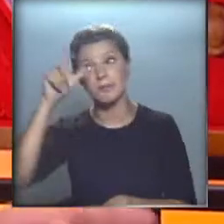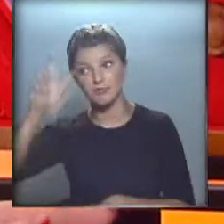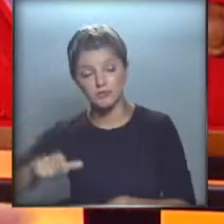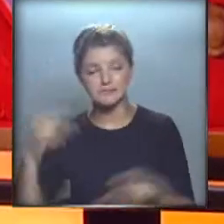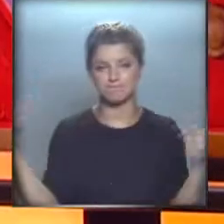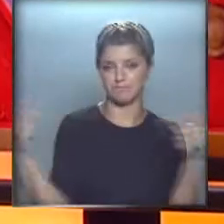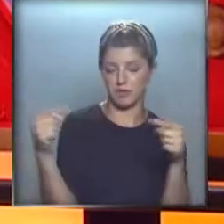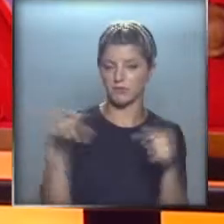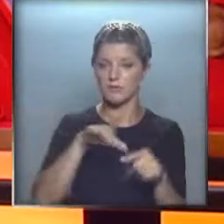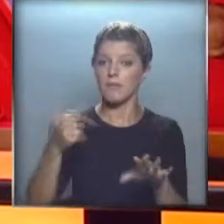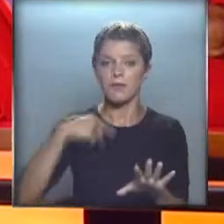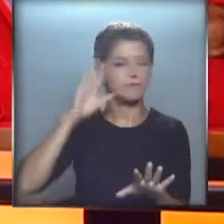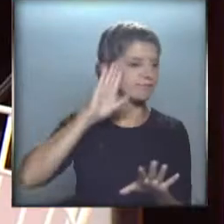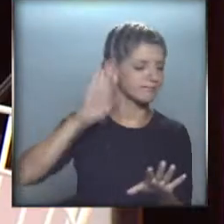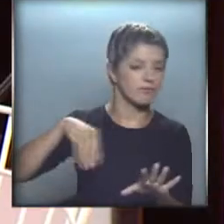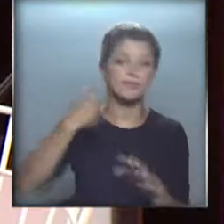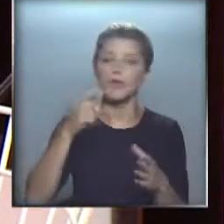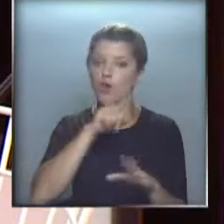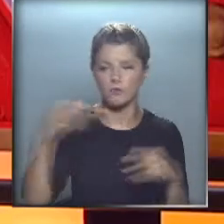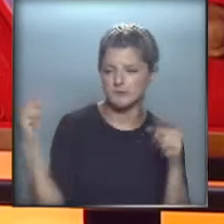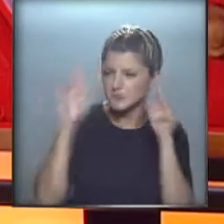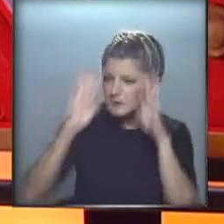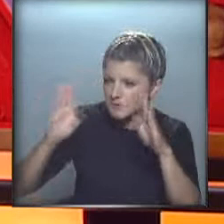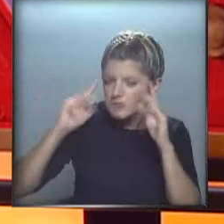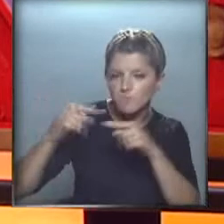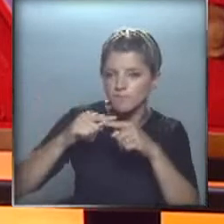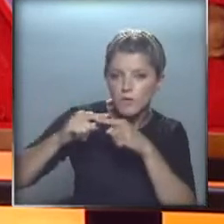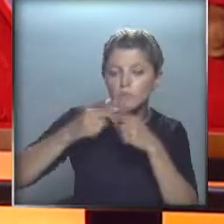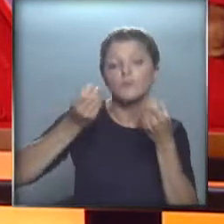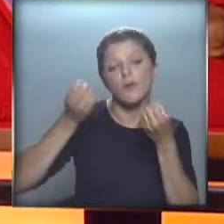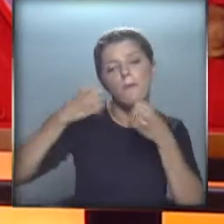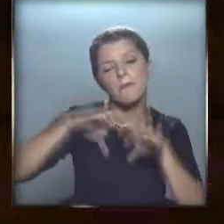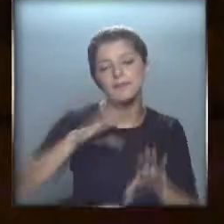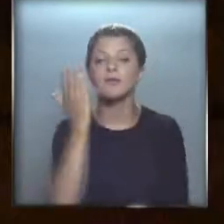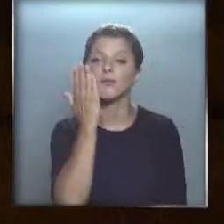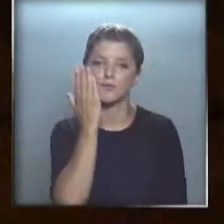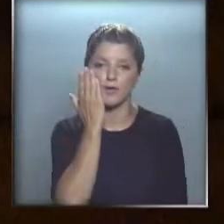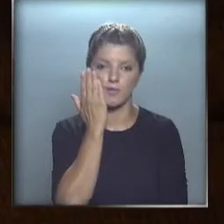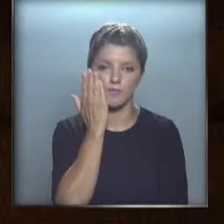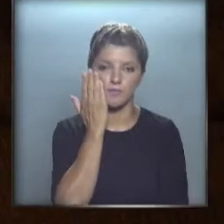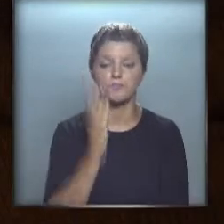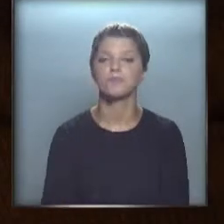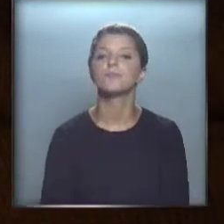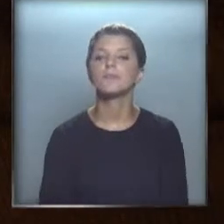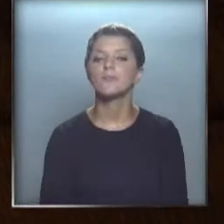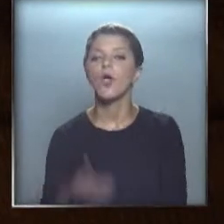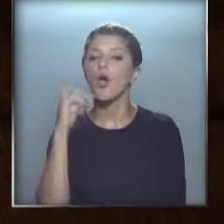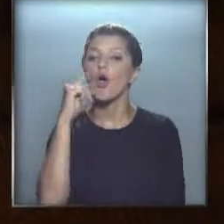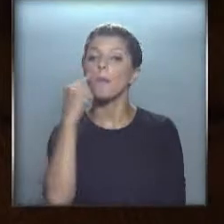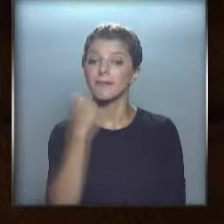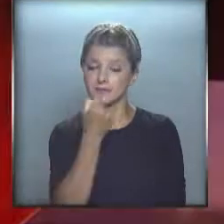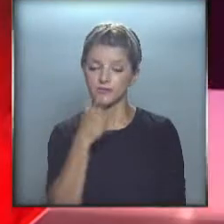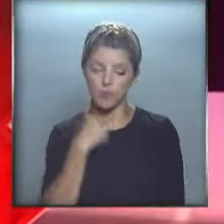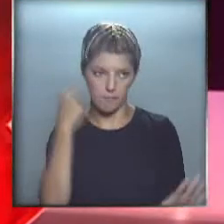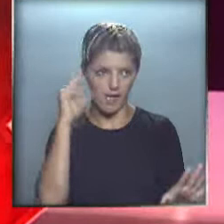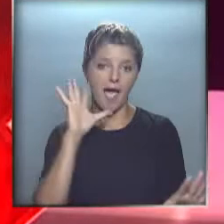persona, hay gente que busca el roce. Y empieza por Facebook. Sí, yo lo que quería comentar, se da la casualidad